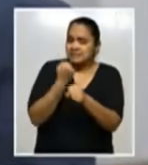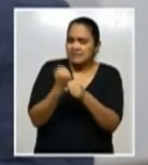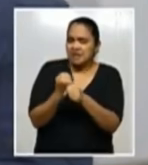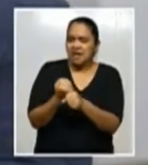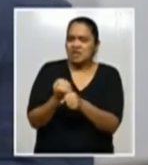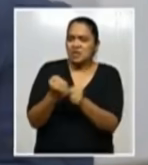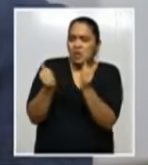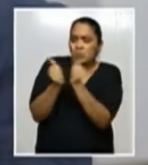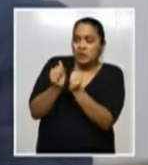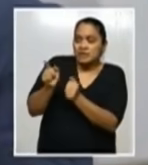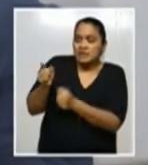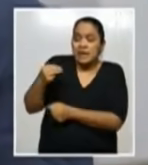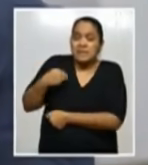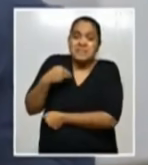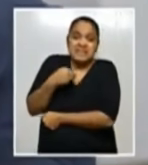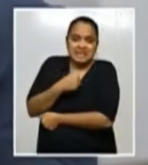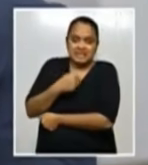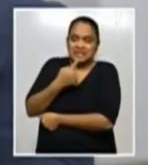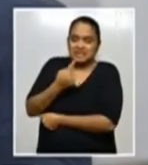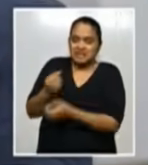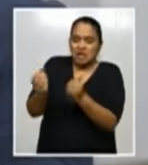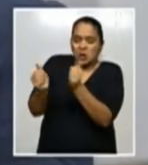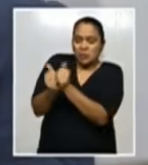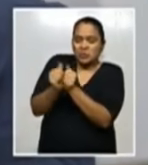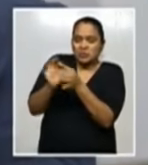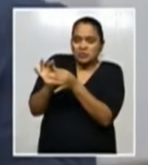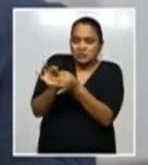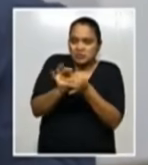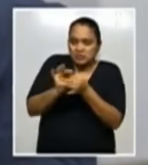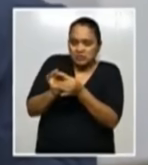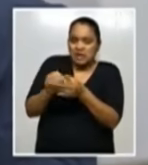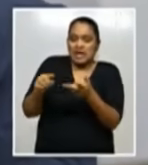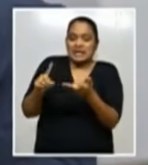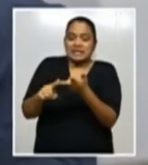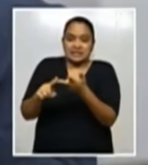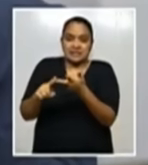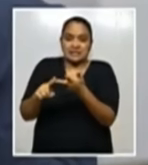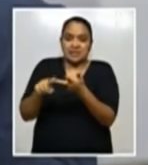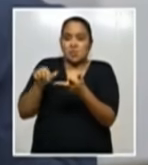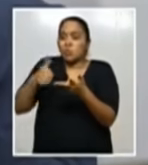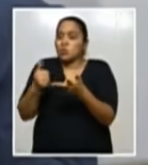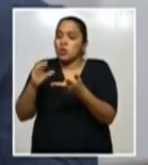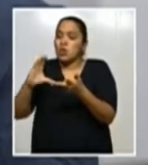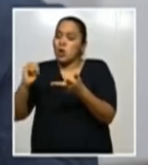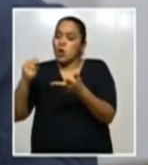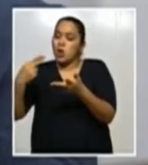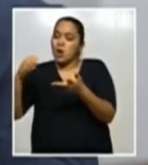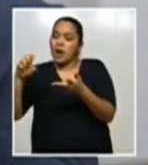ministro Colindres, el COEP, de la mano, para poder implementar una...